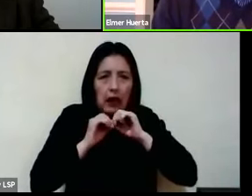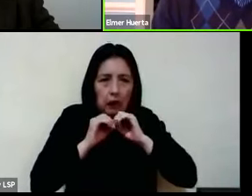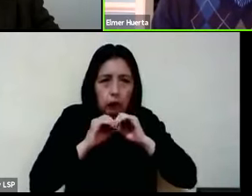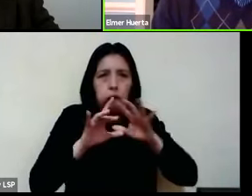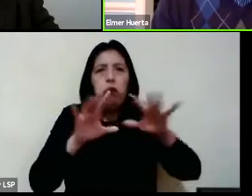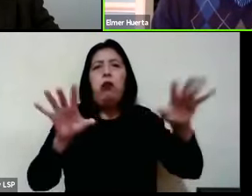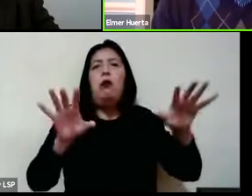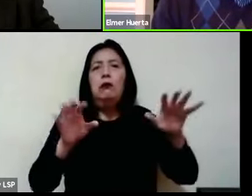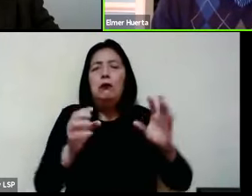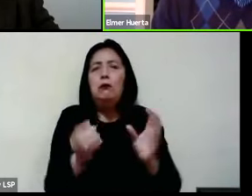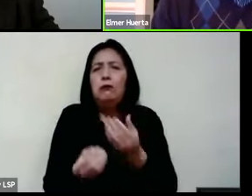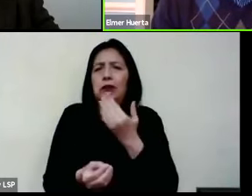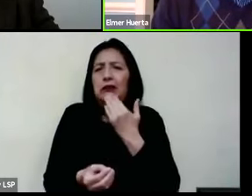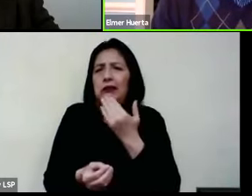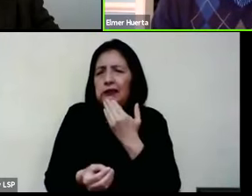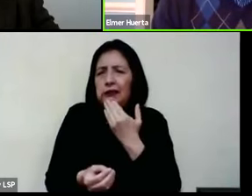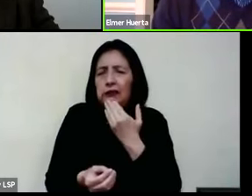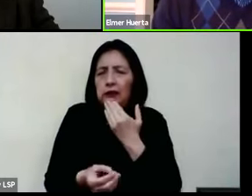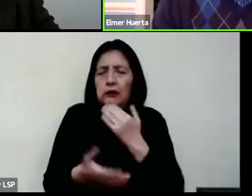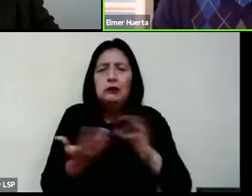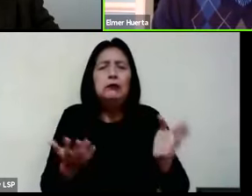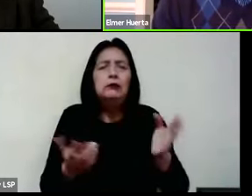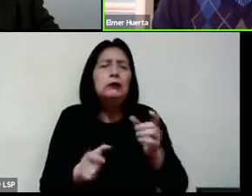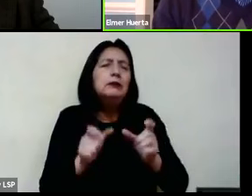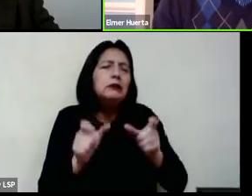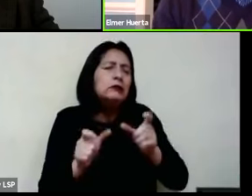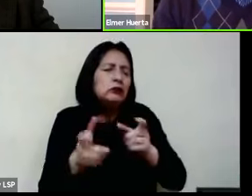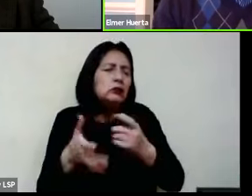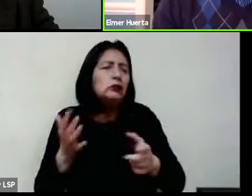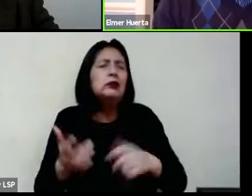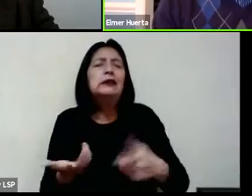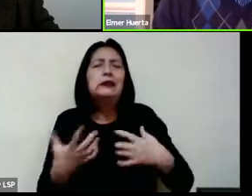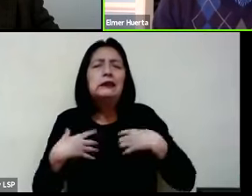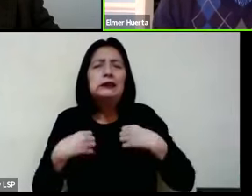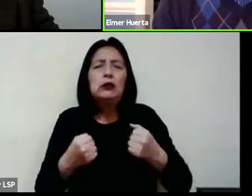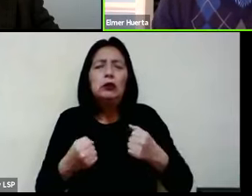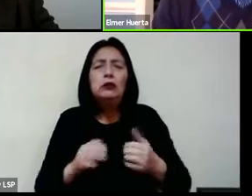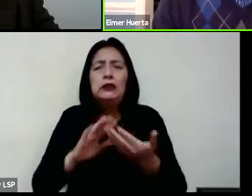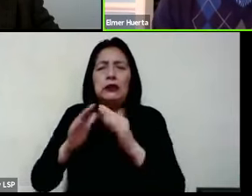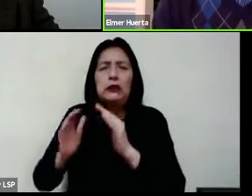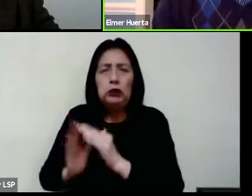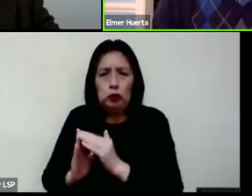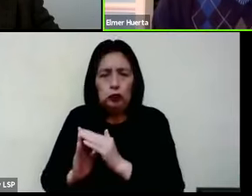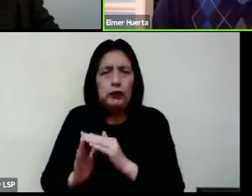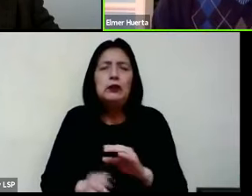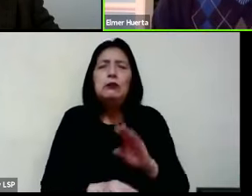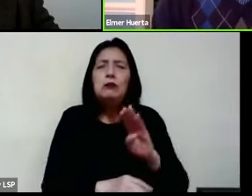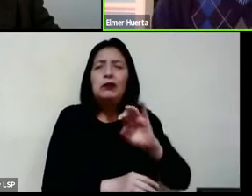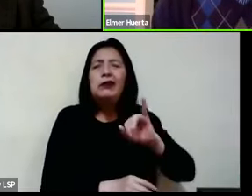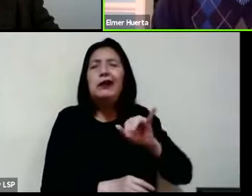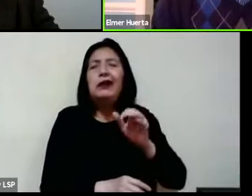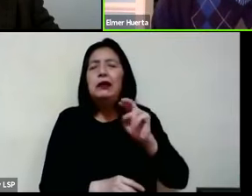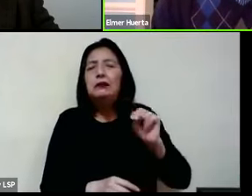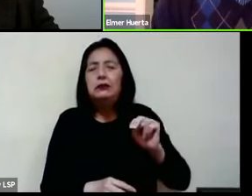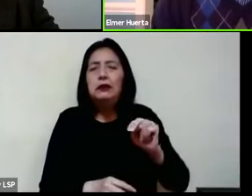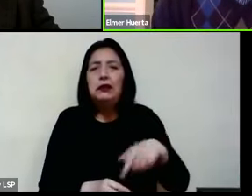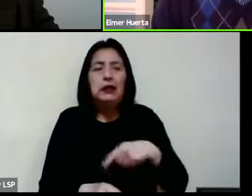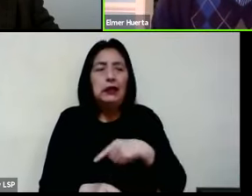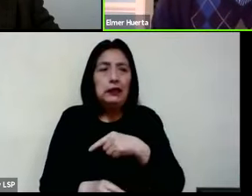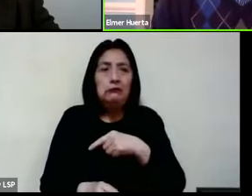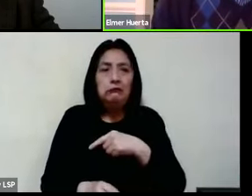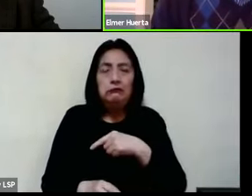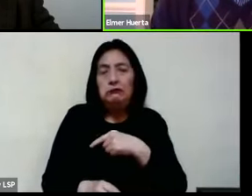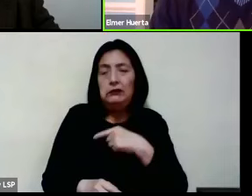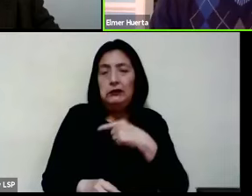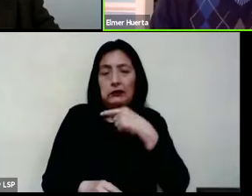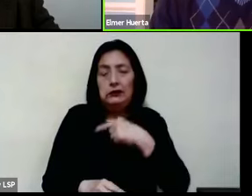por funcionarios del Departamento de Salud de la ciudad de Wuhan, en la China. Estoy seguro que ustedes